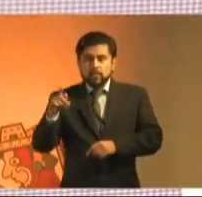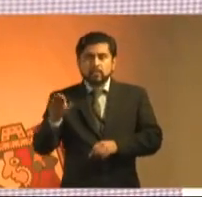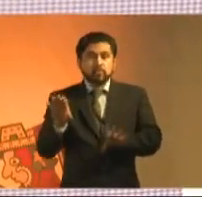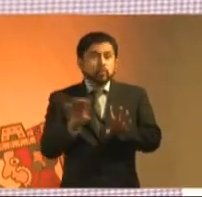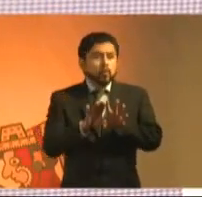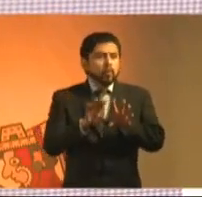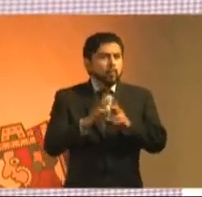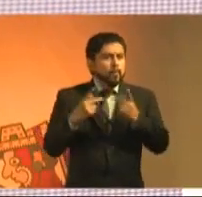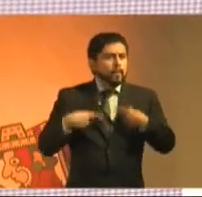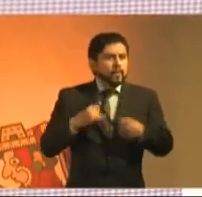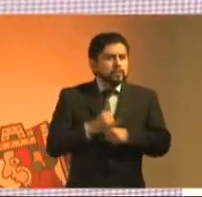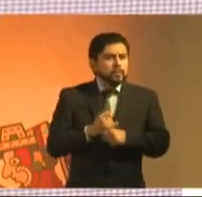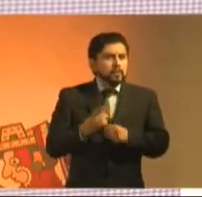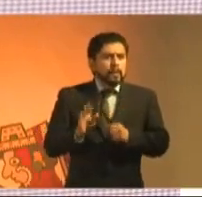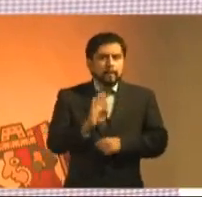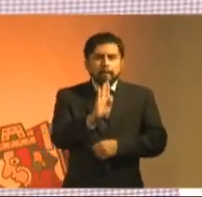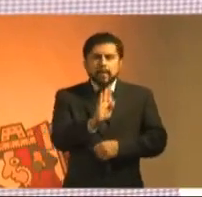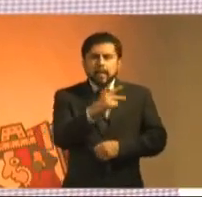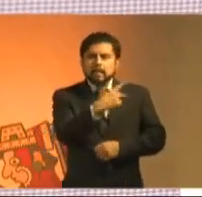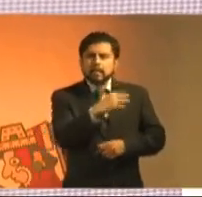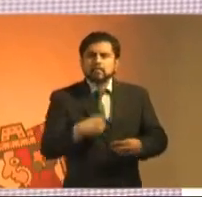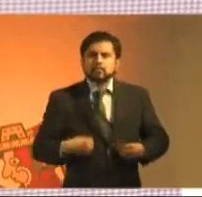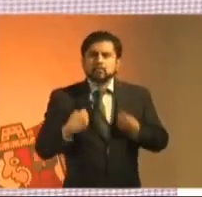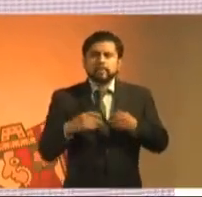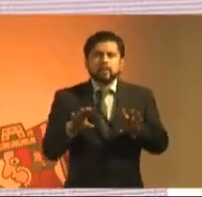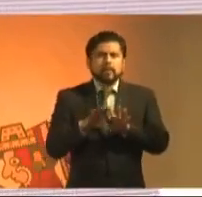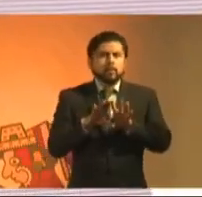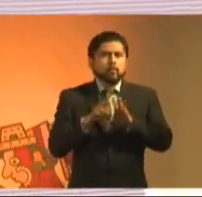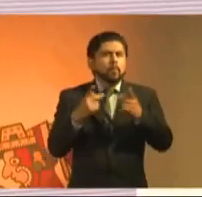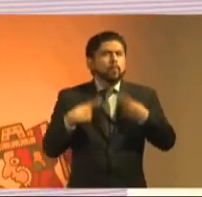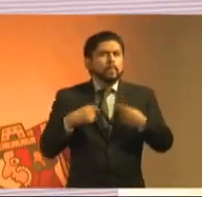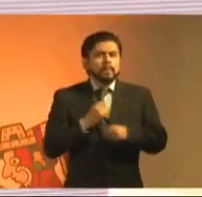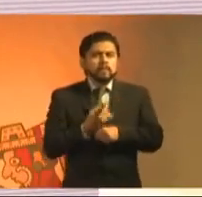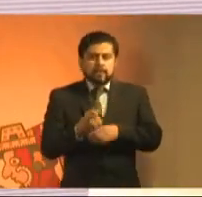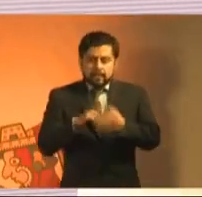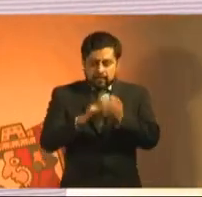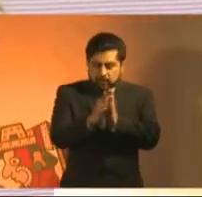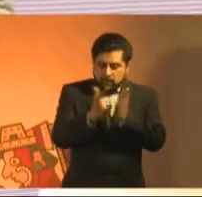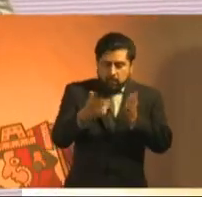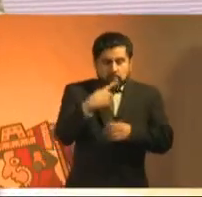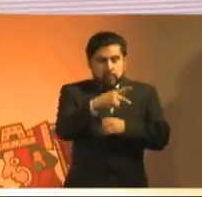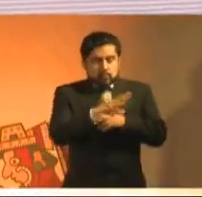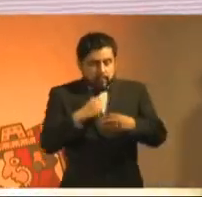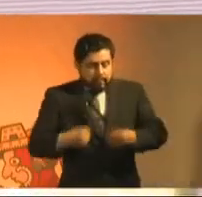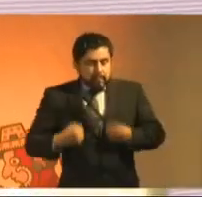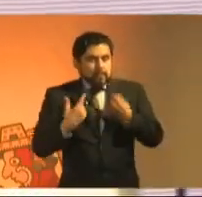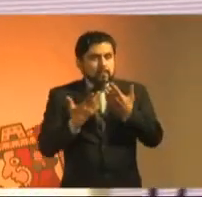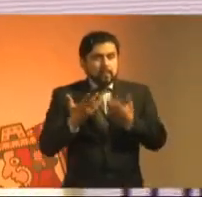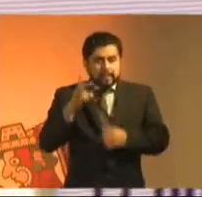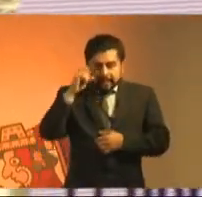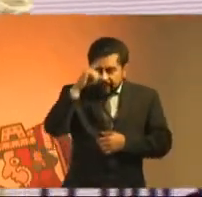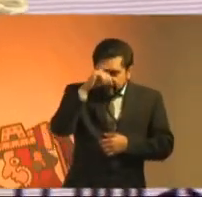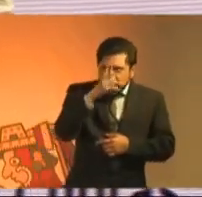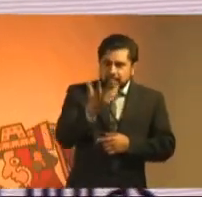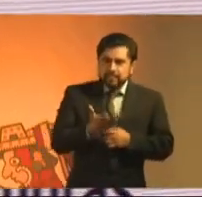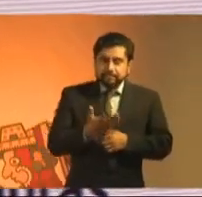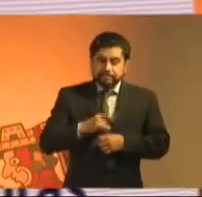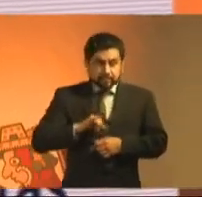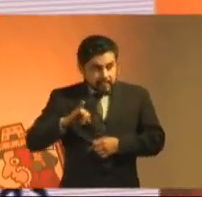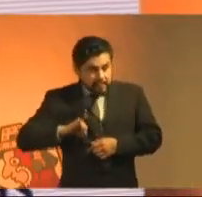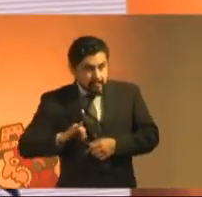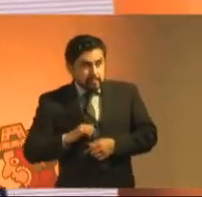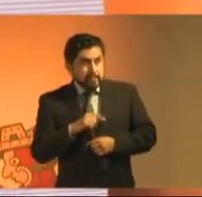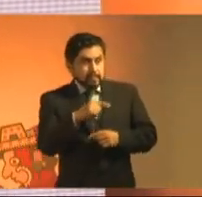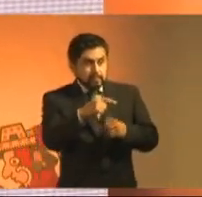yo su vida fue extraordinaria fue apasionante fue complicada fue difícil